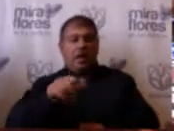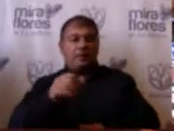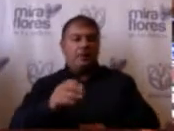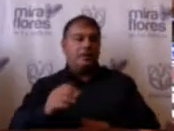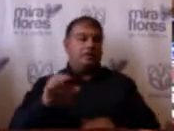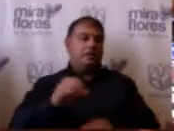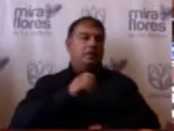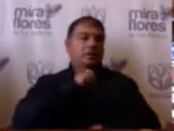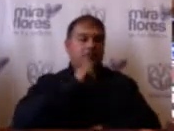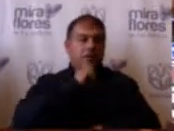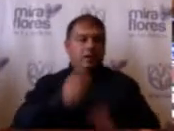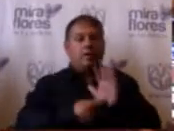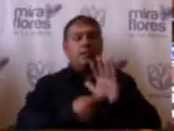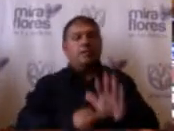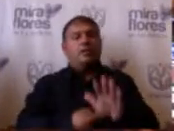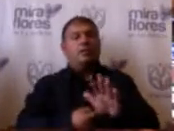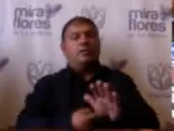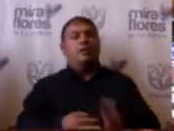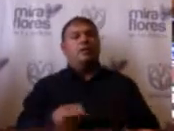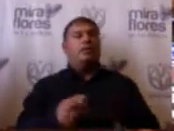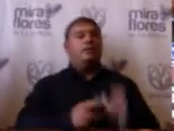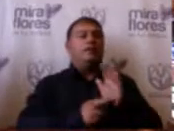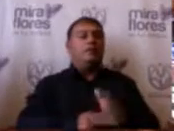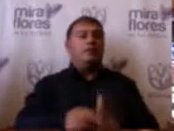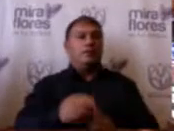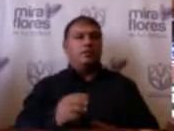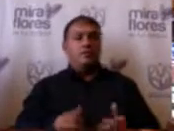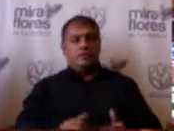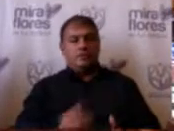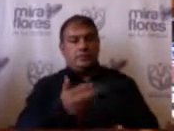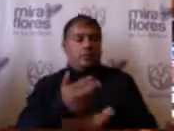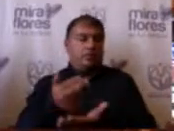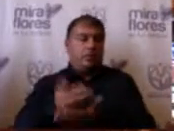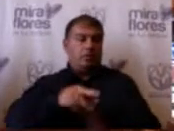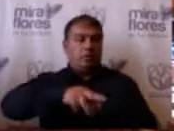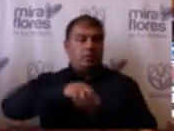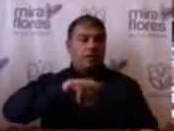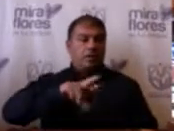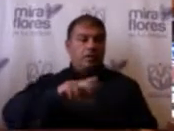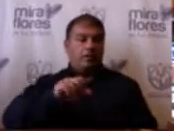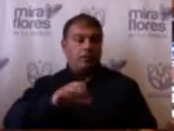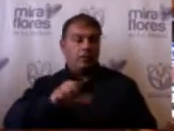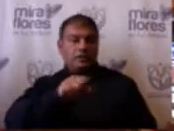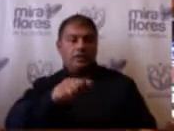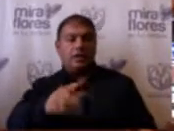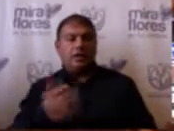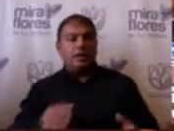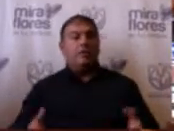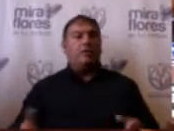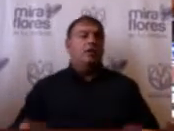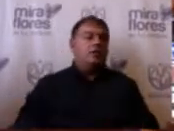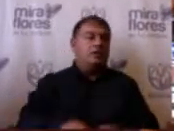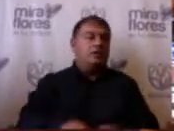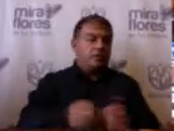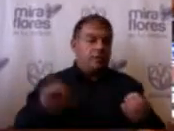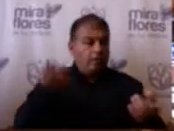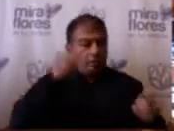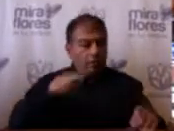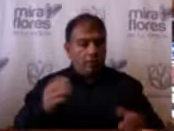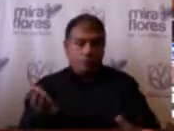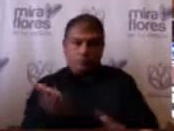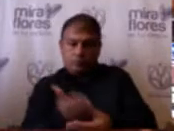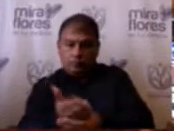ofrecida por los representantes de la concesión estacionamiento miraflores es sea a efectos de formalizar la misma acorde con